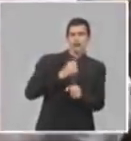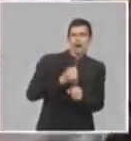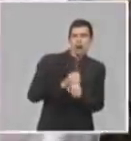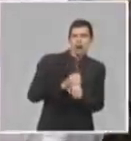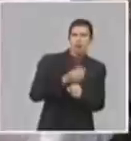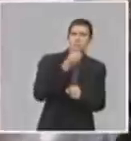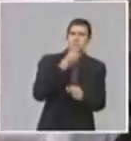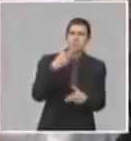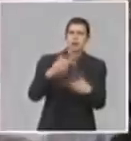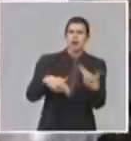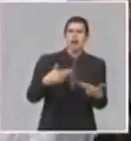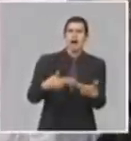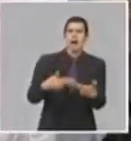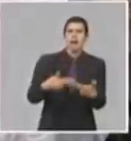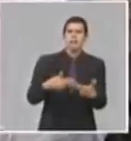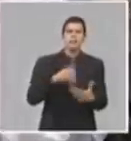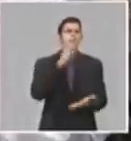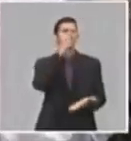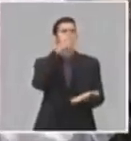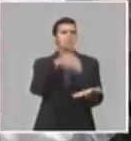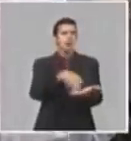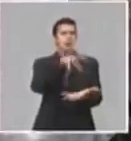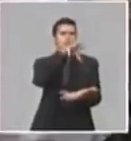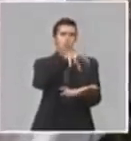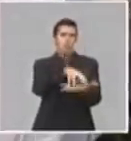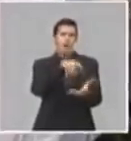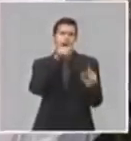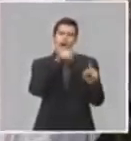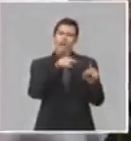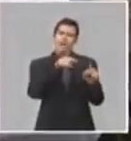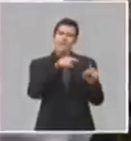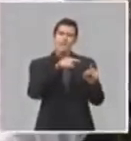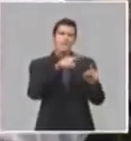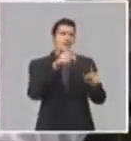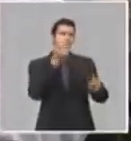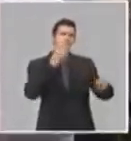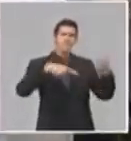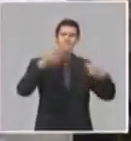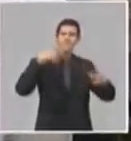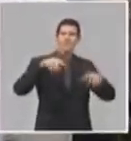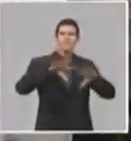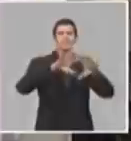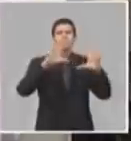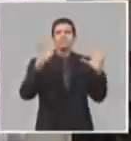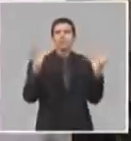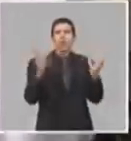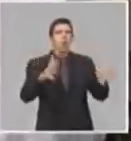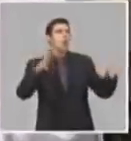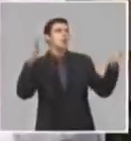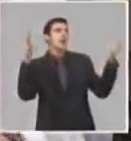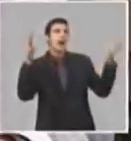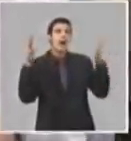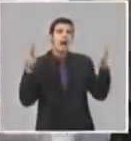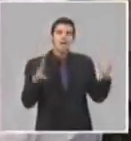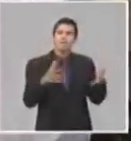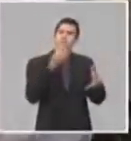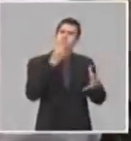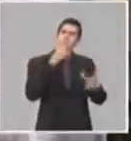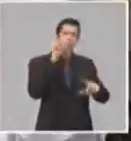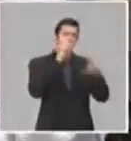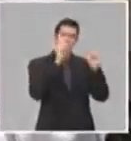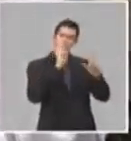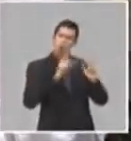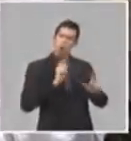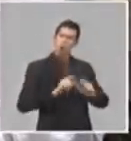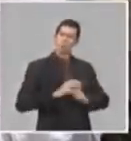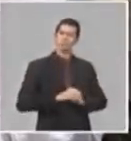que oferte bienes, o sea, productos a la base productiva y al sector no estatal de la economía con